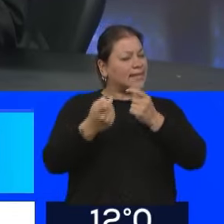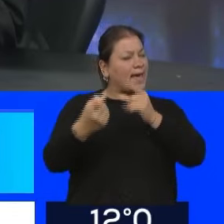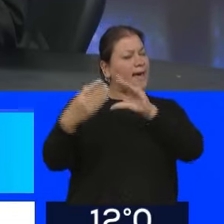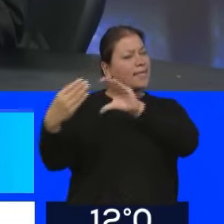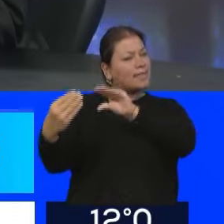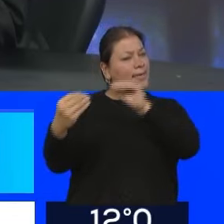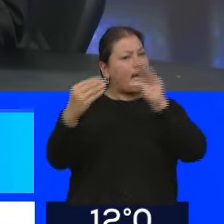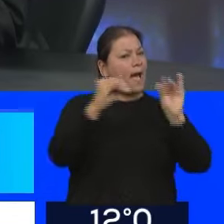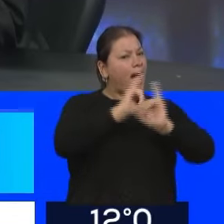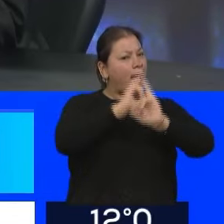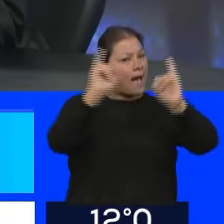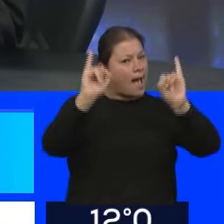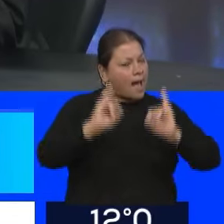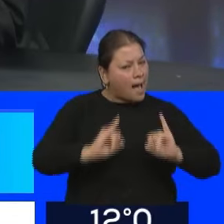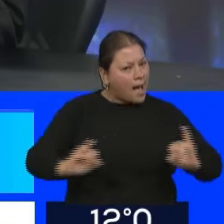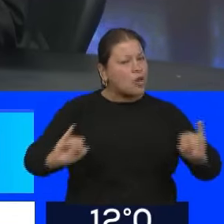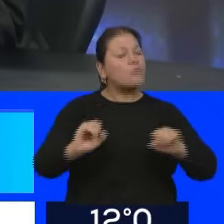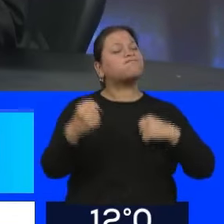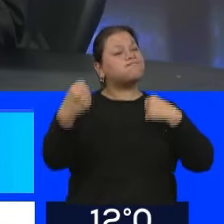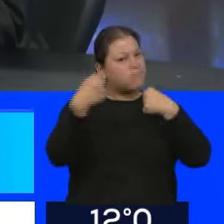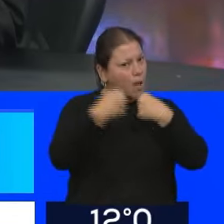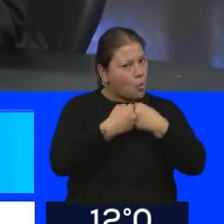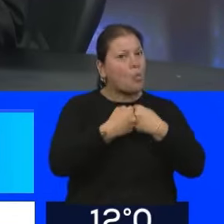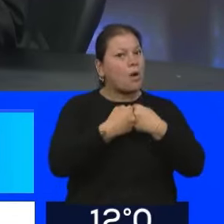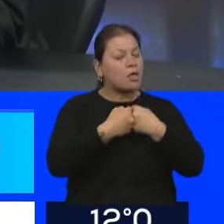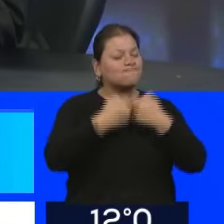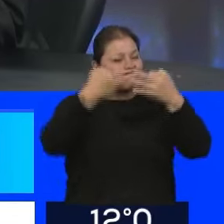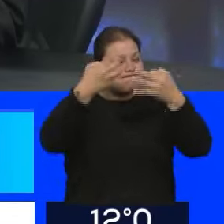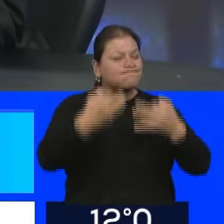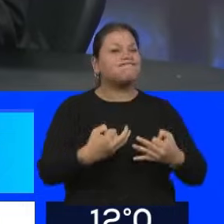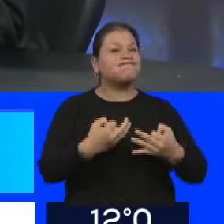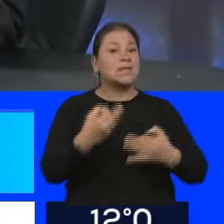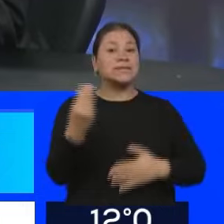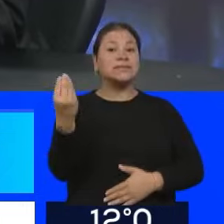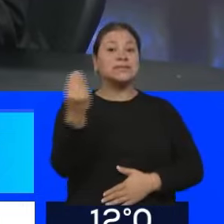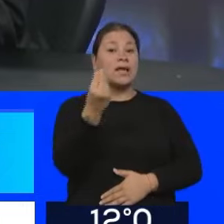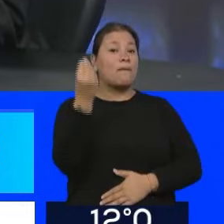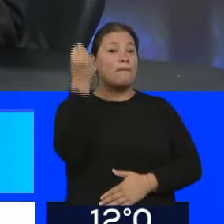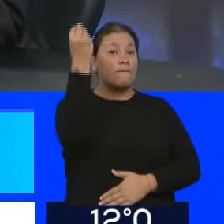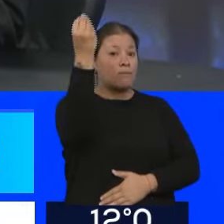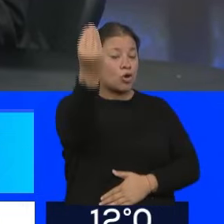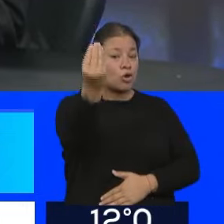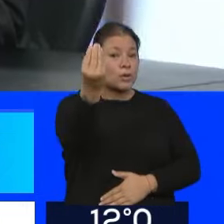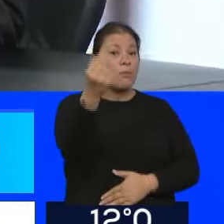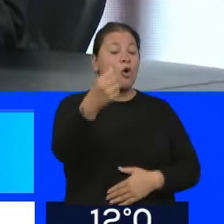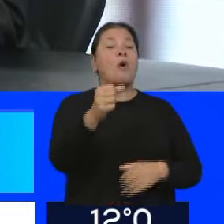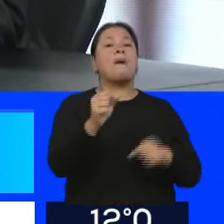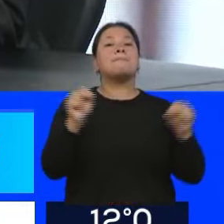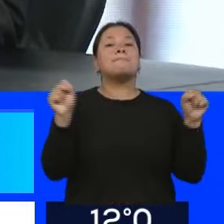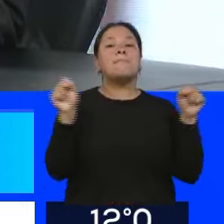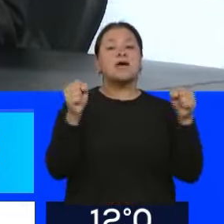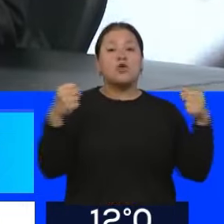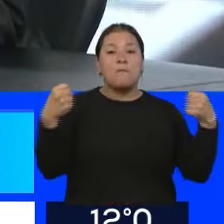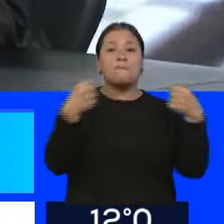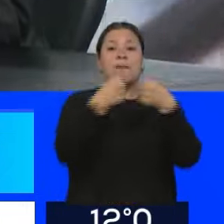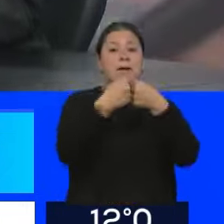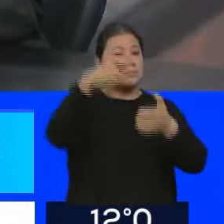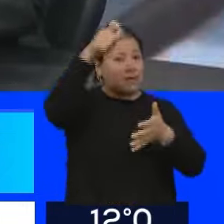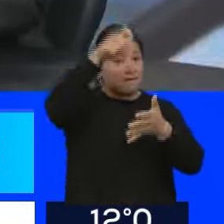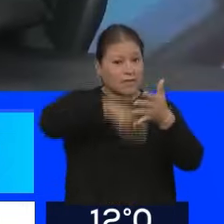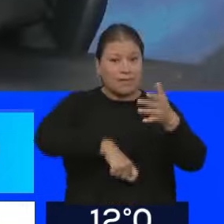de maduración. Y lo real y lo concreto es que el próximo sábado el pacto de mayo no se va a firmar, más allá